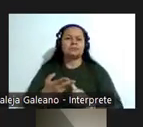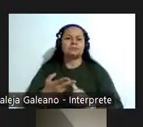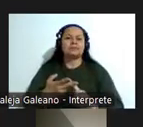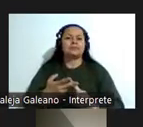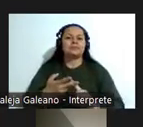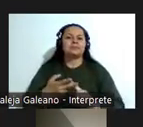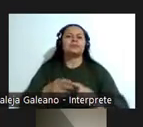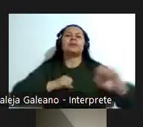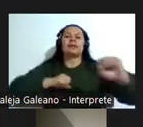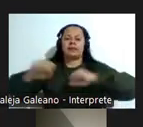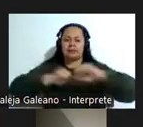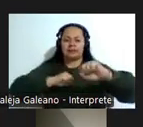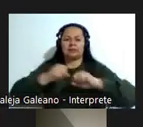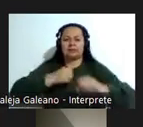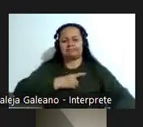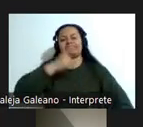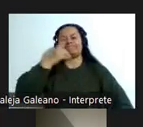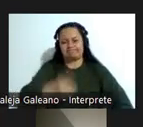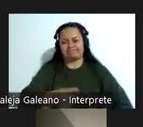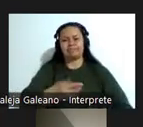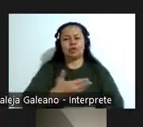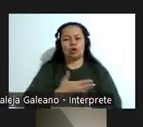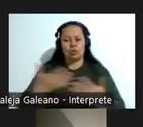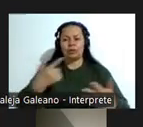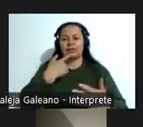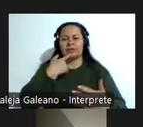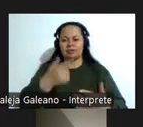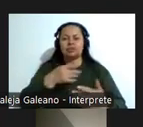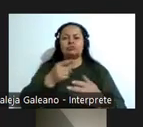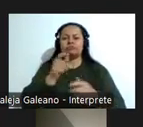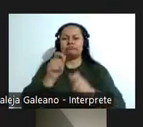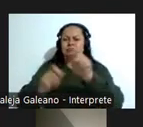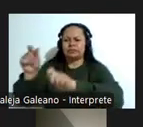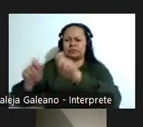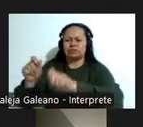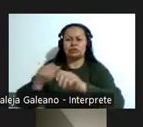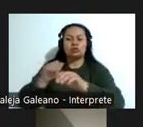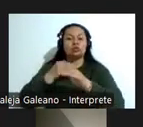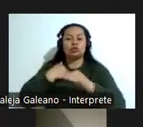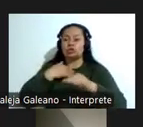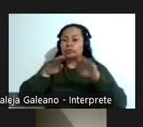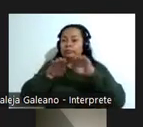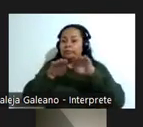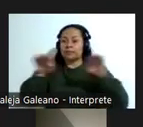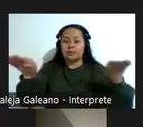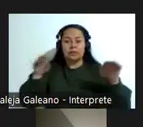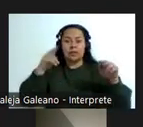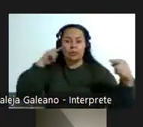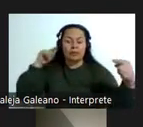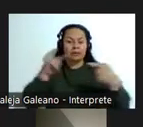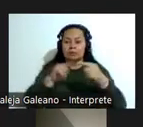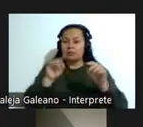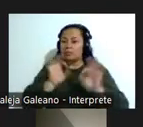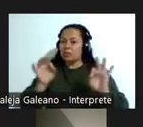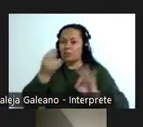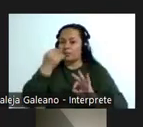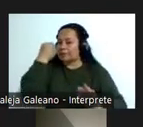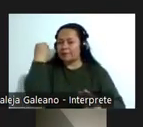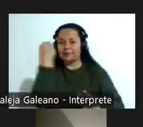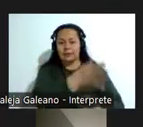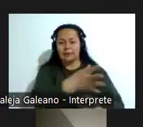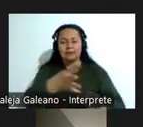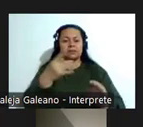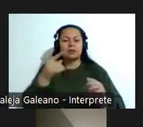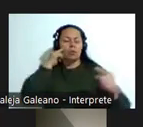el ejercicio docente, que como le he dicho a muchas personas, no soy neutra, no soy objetiva y tampoco me interesa ser objetiva, la